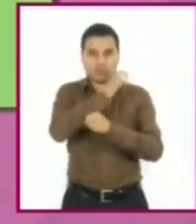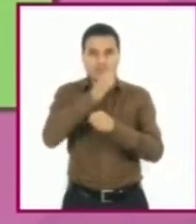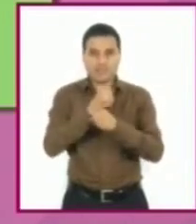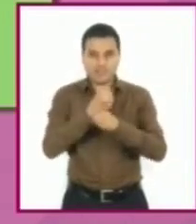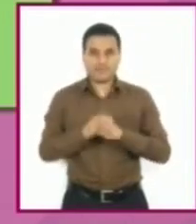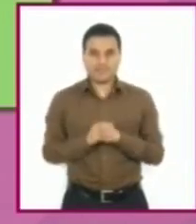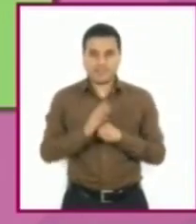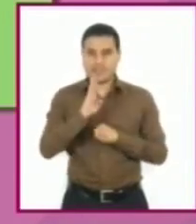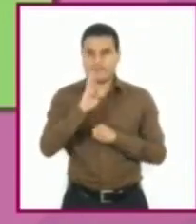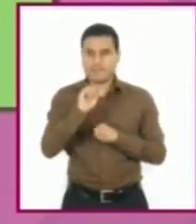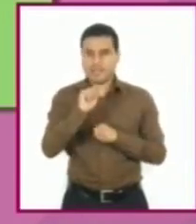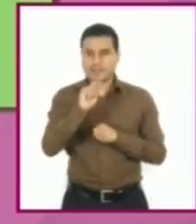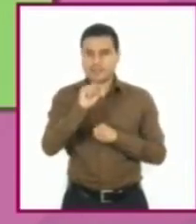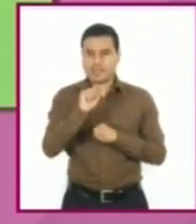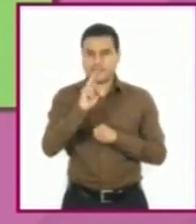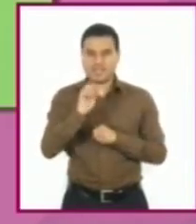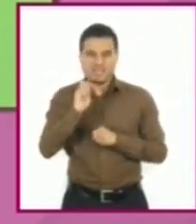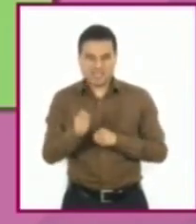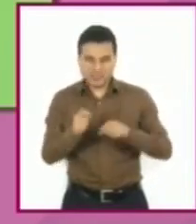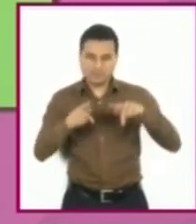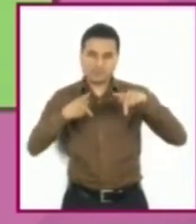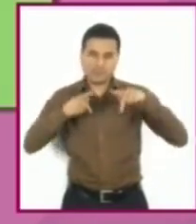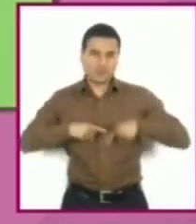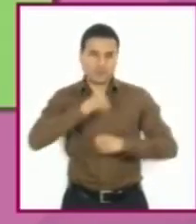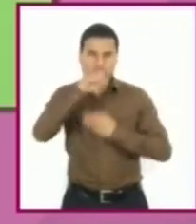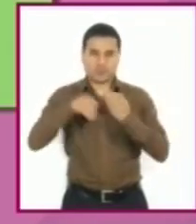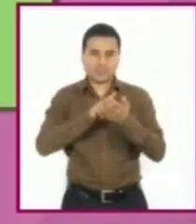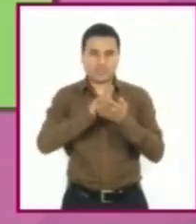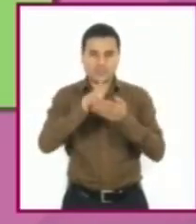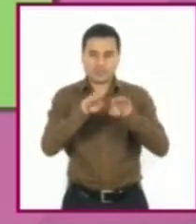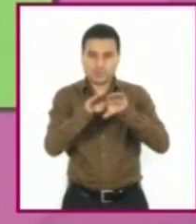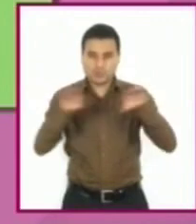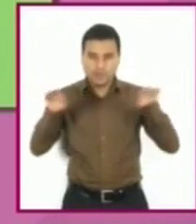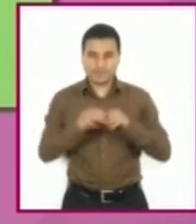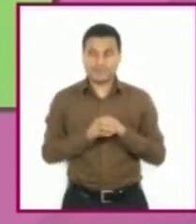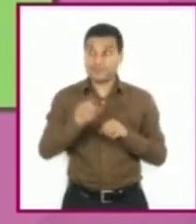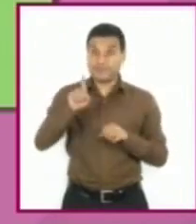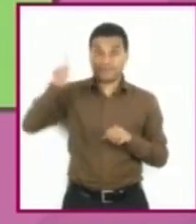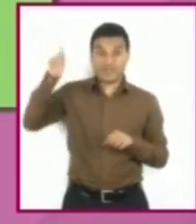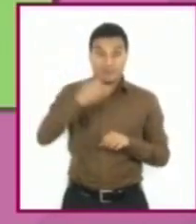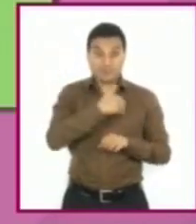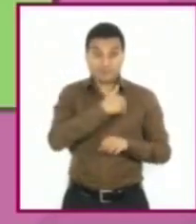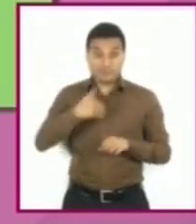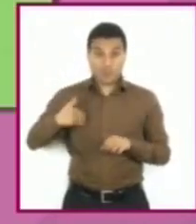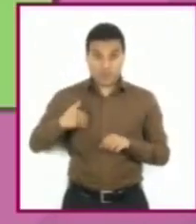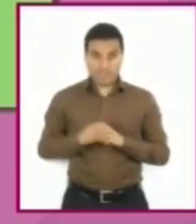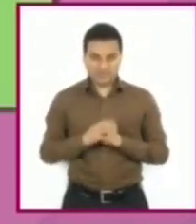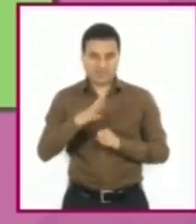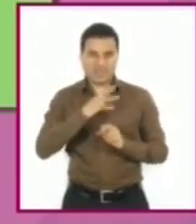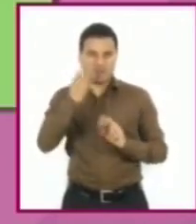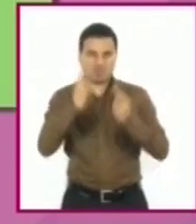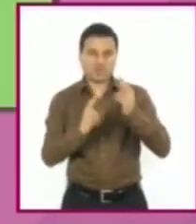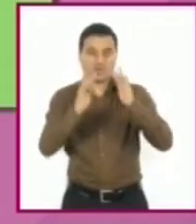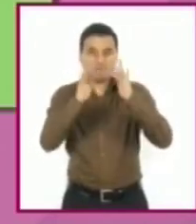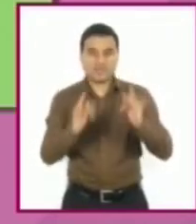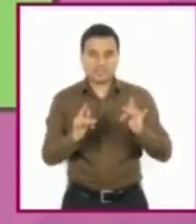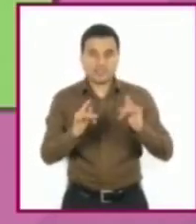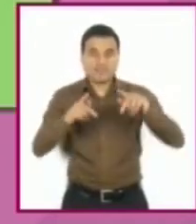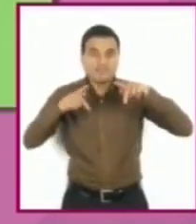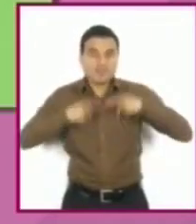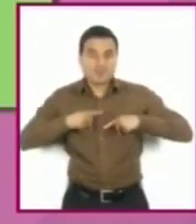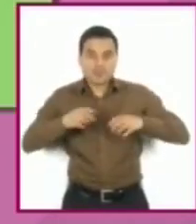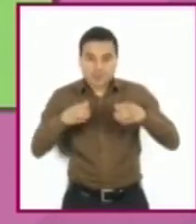que declaró la igualdad de derechos de los ciudadanos. Mientras tanto, en Polonia, la Revolución Francesa fue una esperanza para los